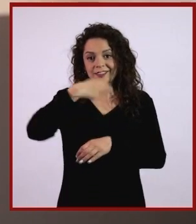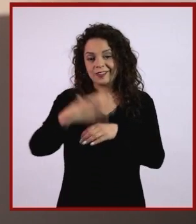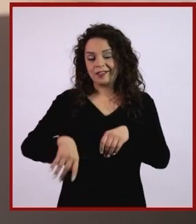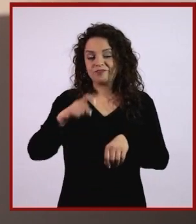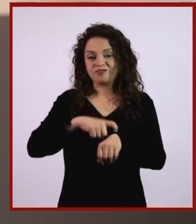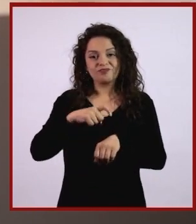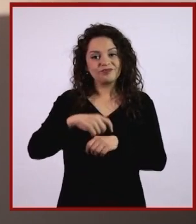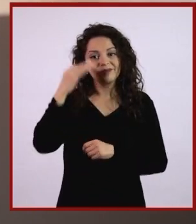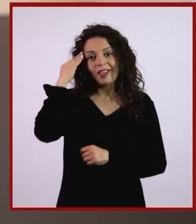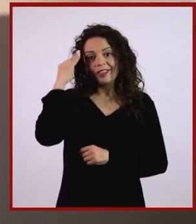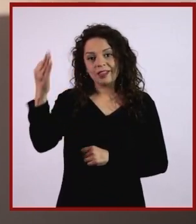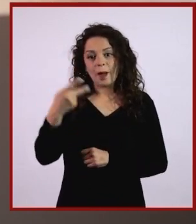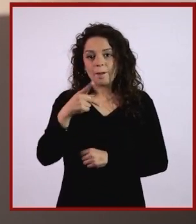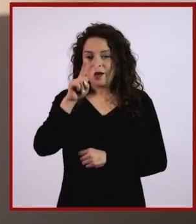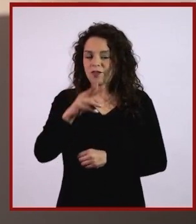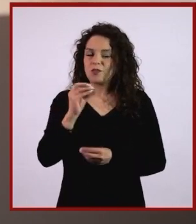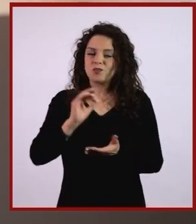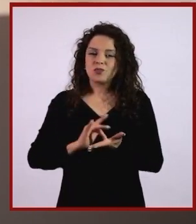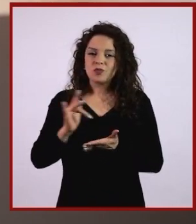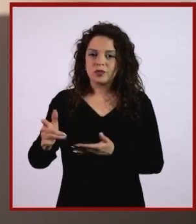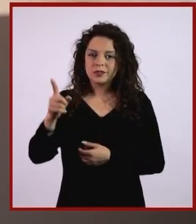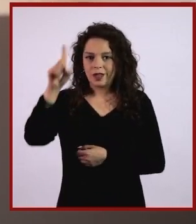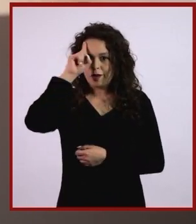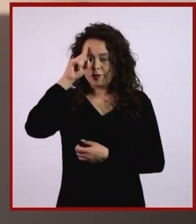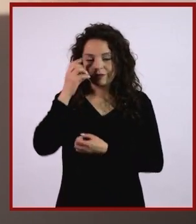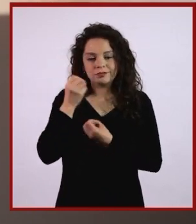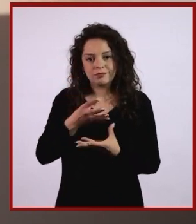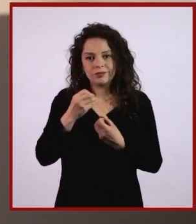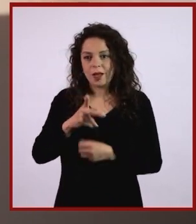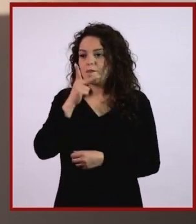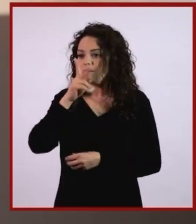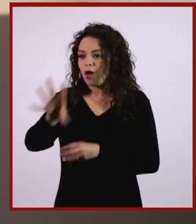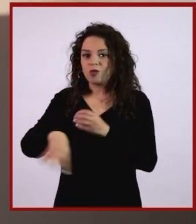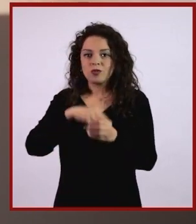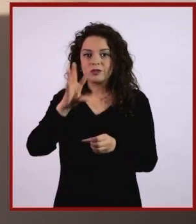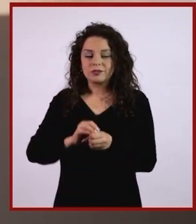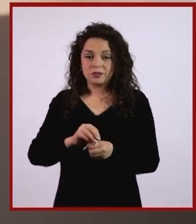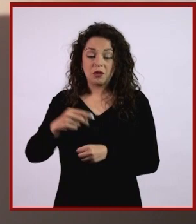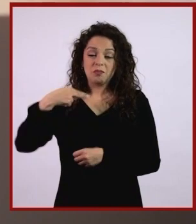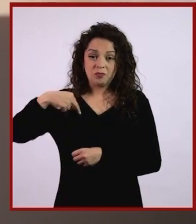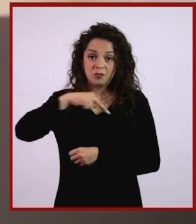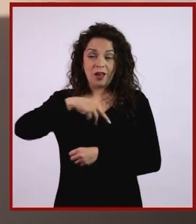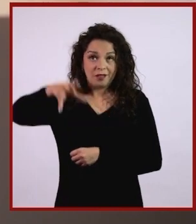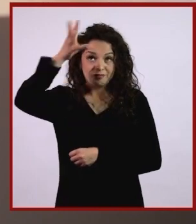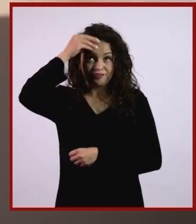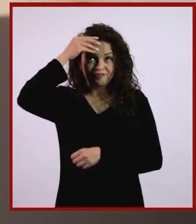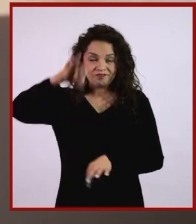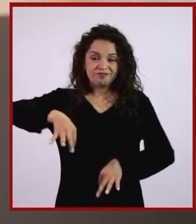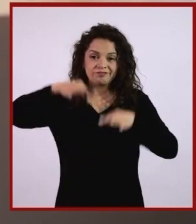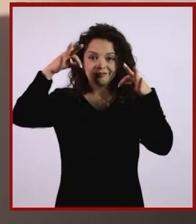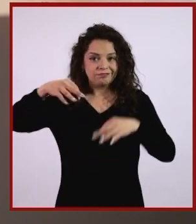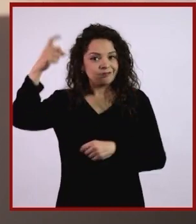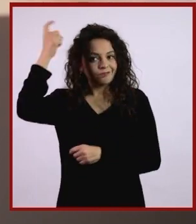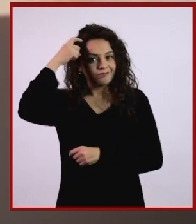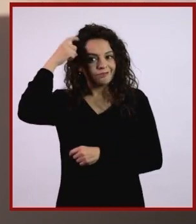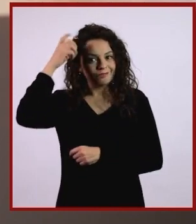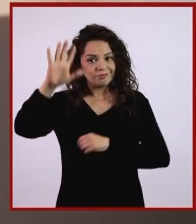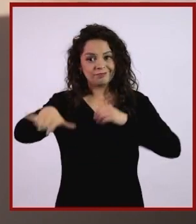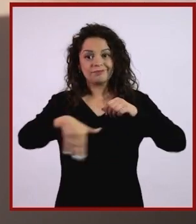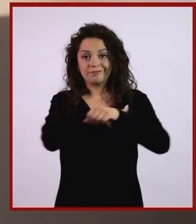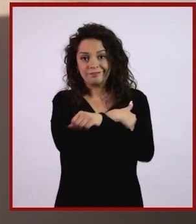que se nos terminó el tiempo, pero de verdad, muchísimas gracias por todos tus consejos y todas tus palabras. Creo que se nos quedan muy grabadas